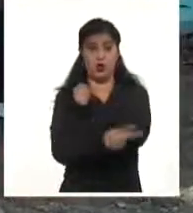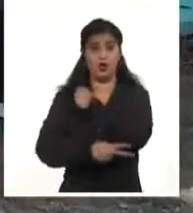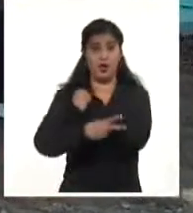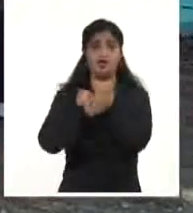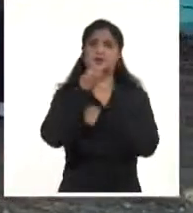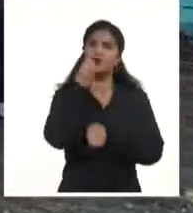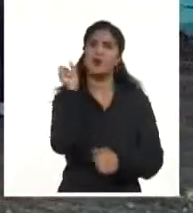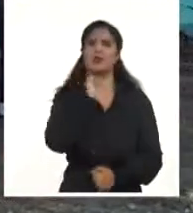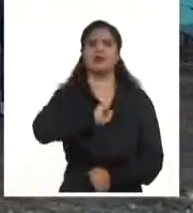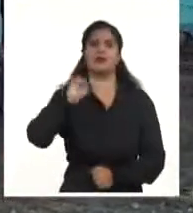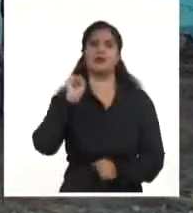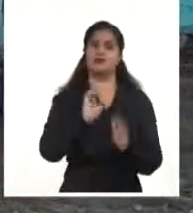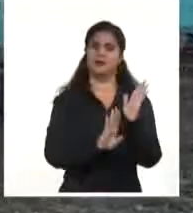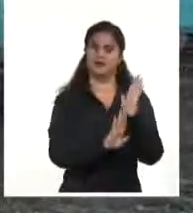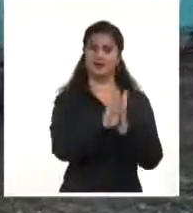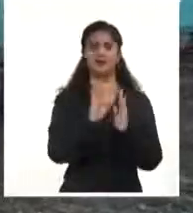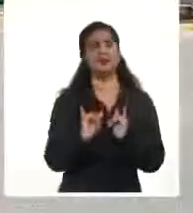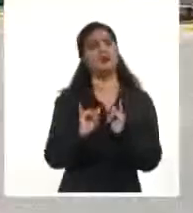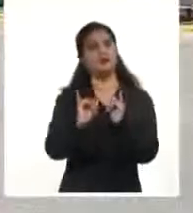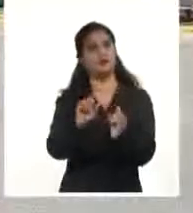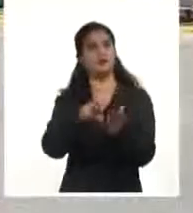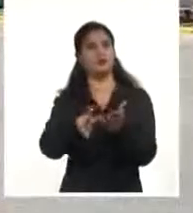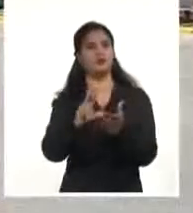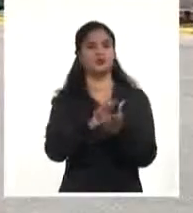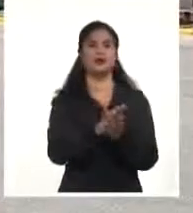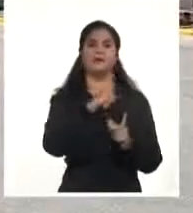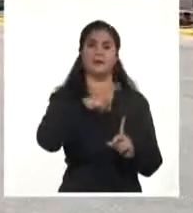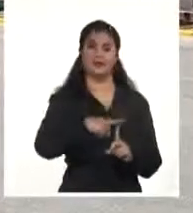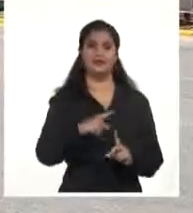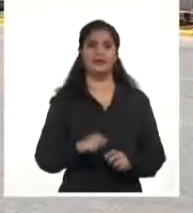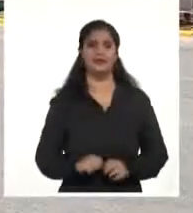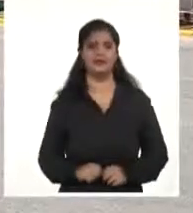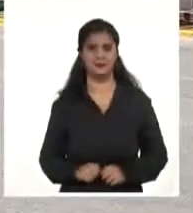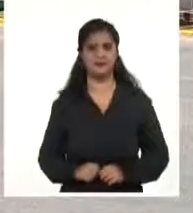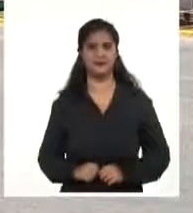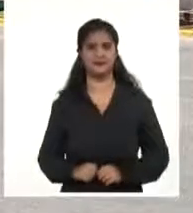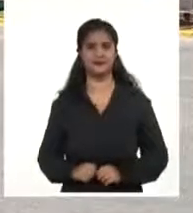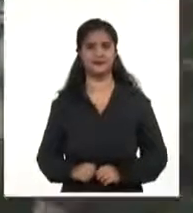Desde Matanzas, Janet Peña Costa, Sistema Informativo de la Televisión Cubana.